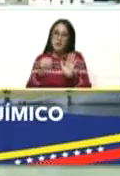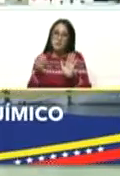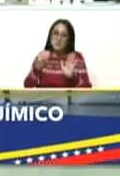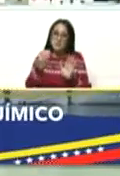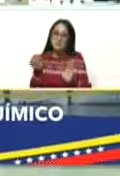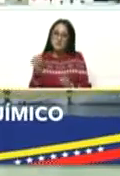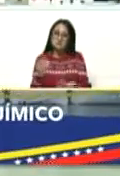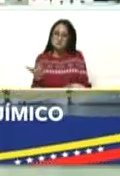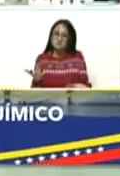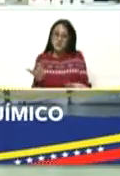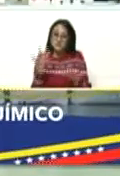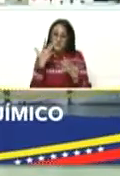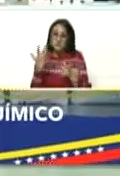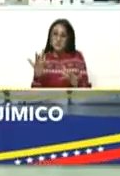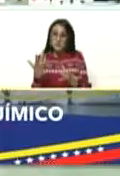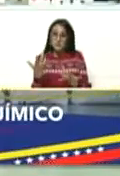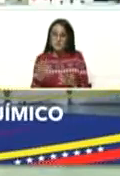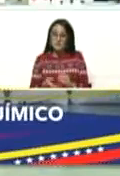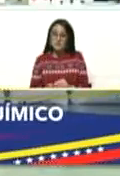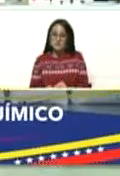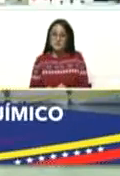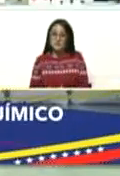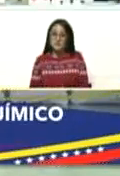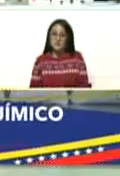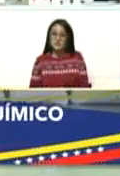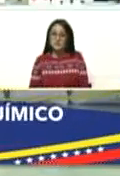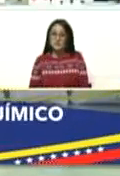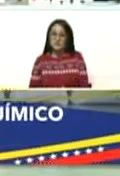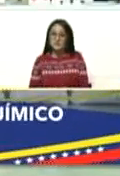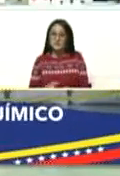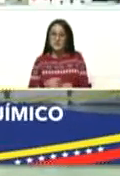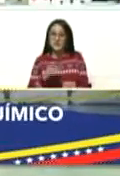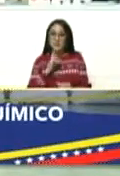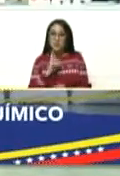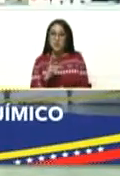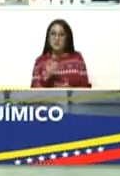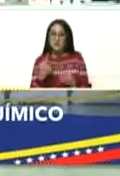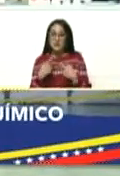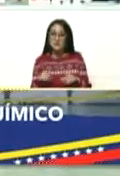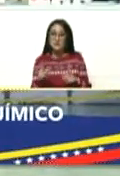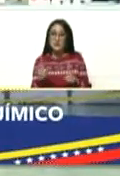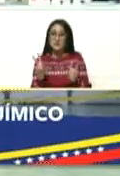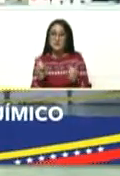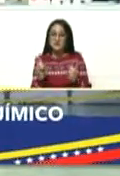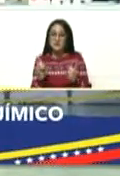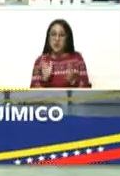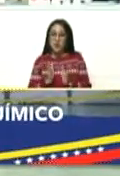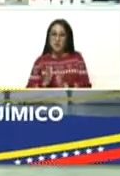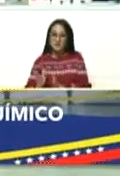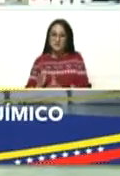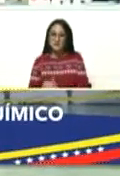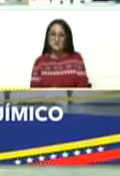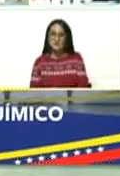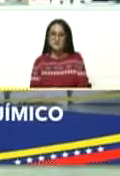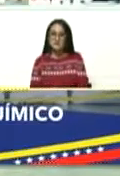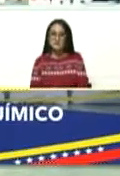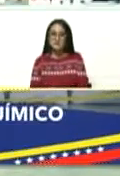Y mira, nos damos un brinco gigantesco desde el punto de vista cualitativo en la organización.